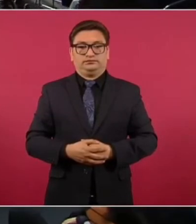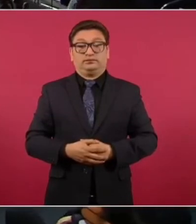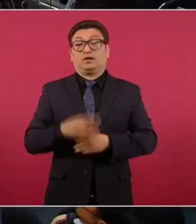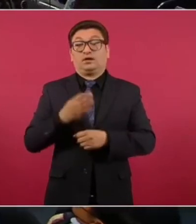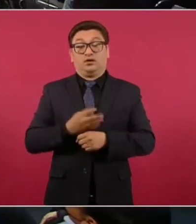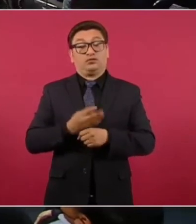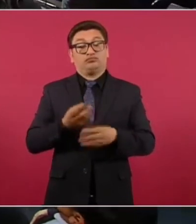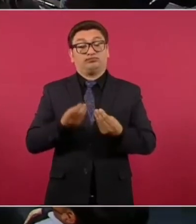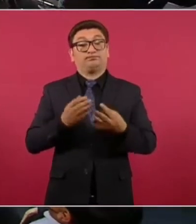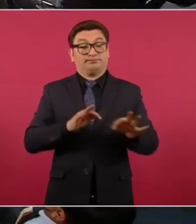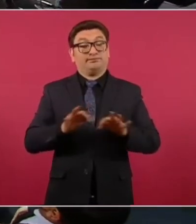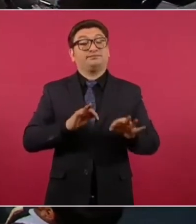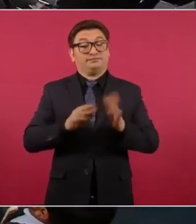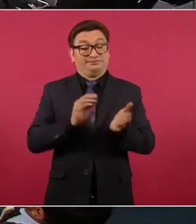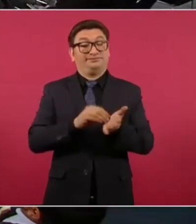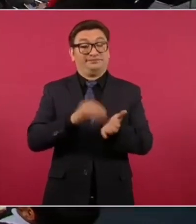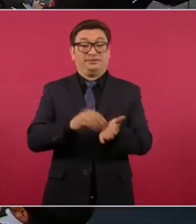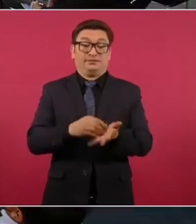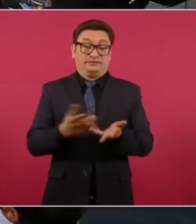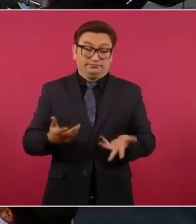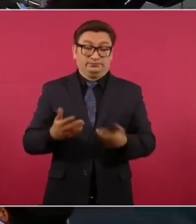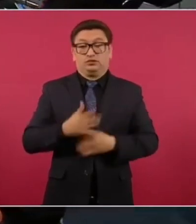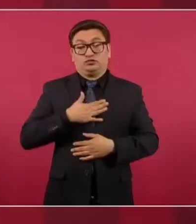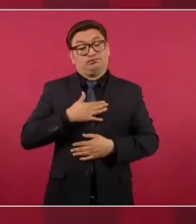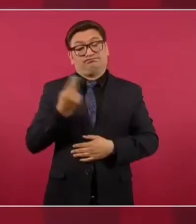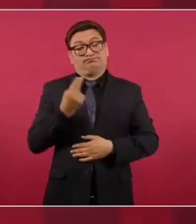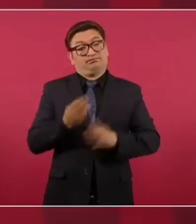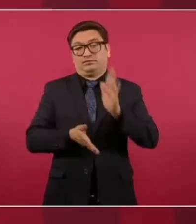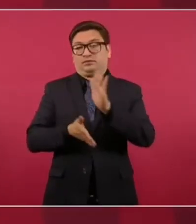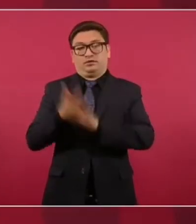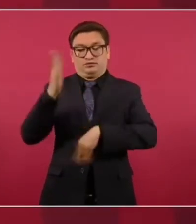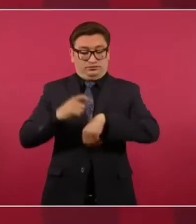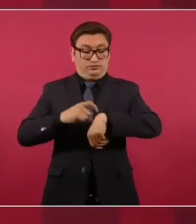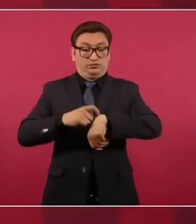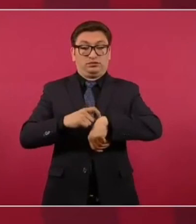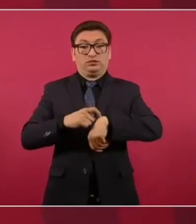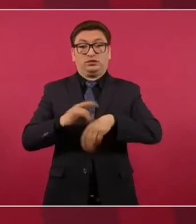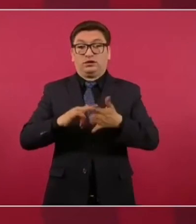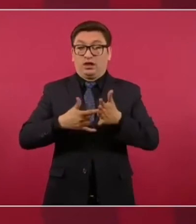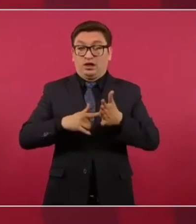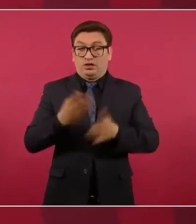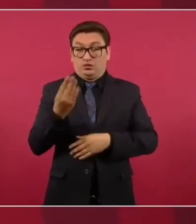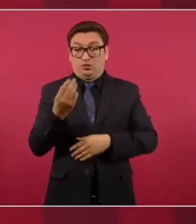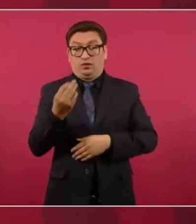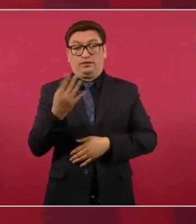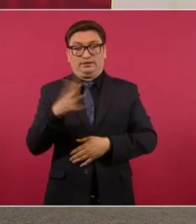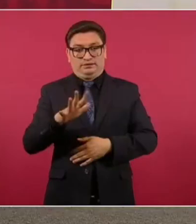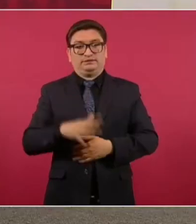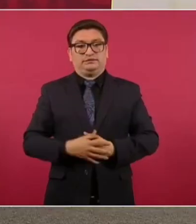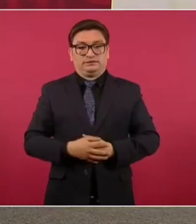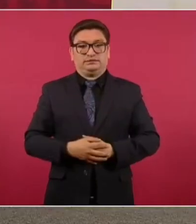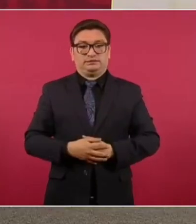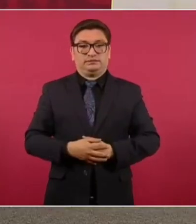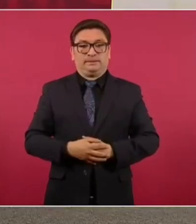bastante trabajo y me tengo que ir. Y es que ya son las 9:10.